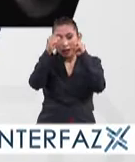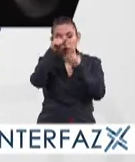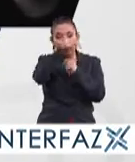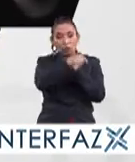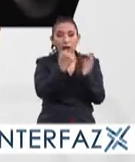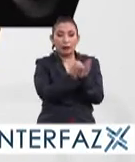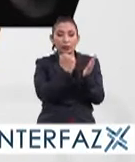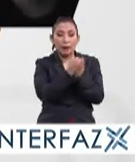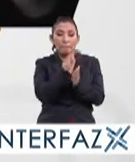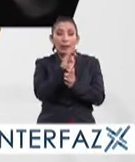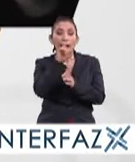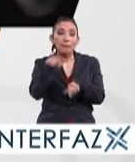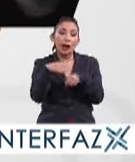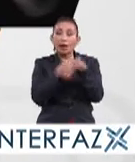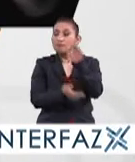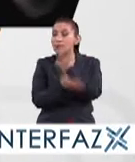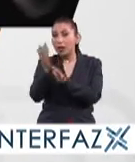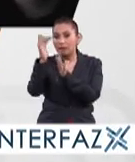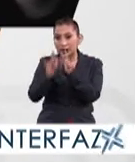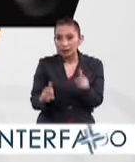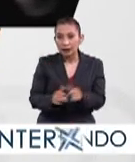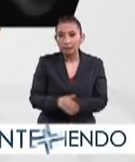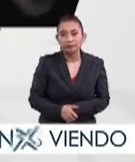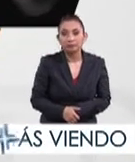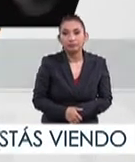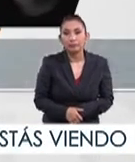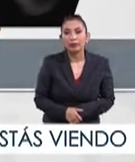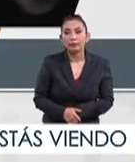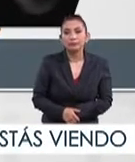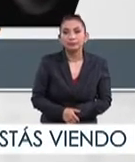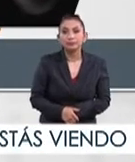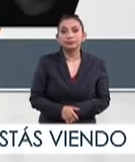pide la beca para poder irte a Francia.